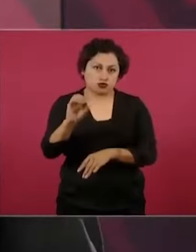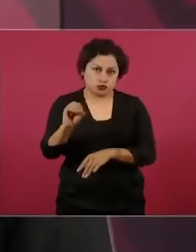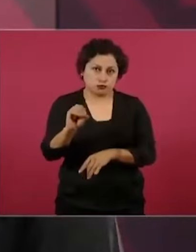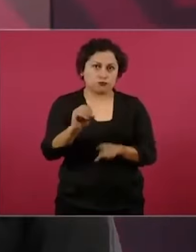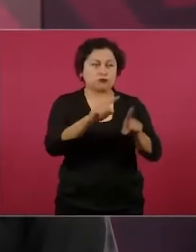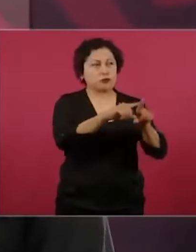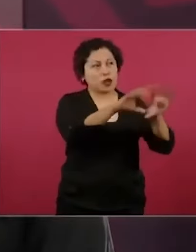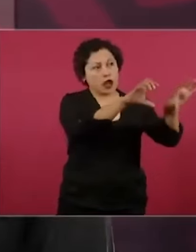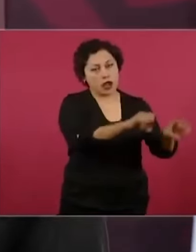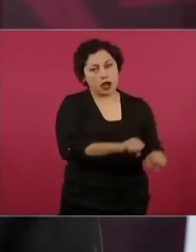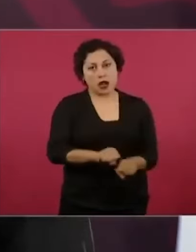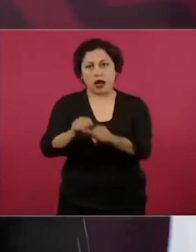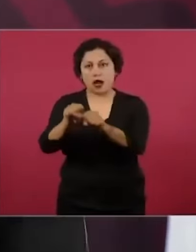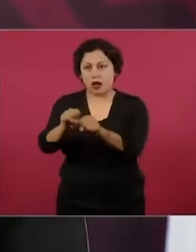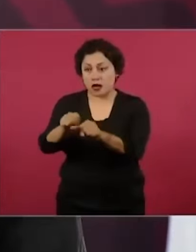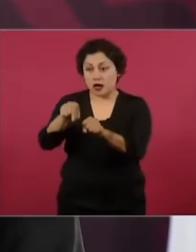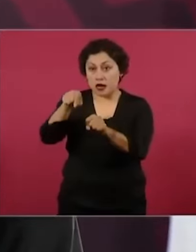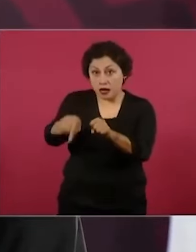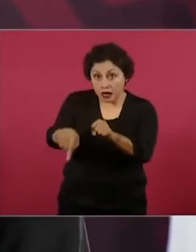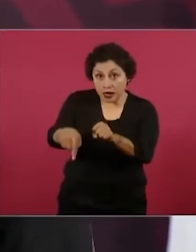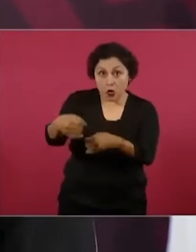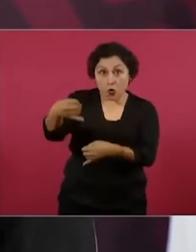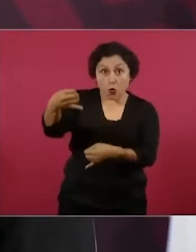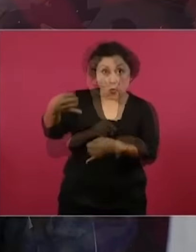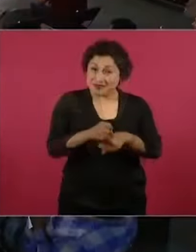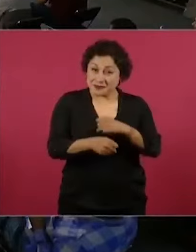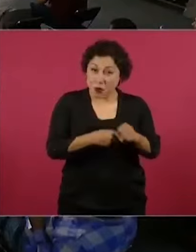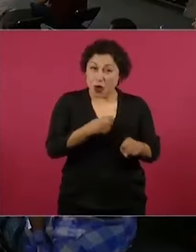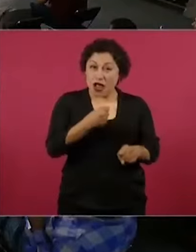los jueces del Poder Judicial corrupto.